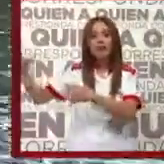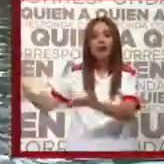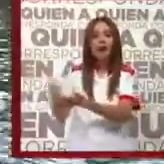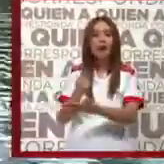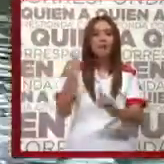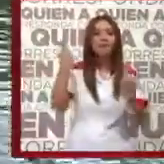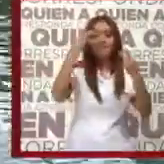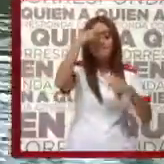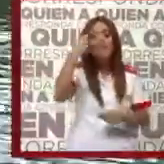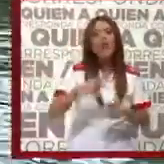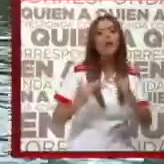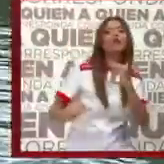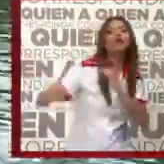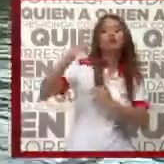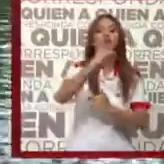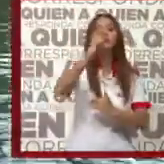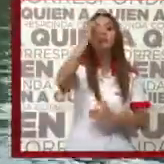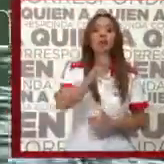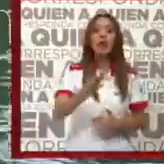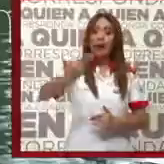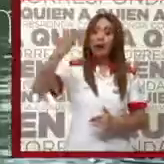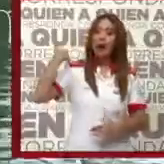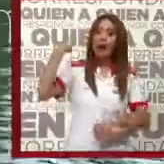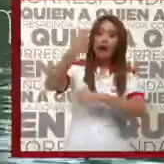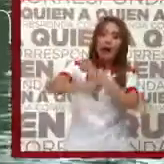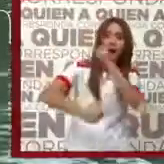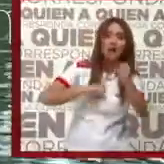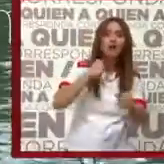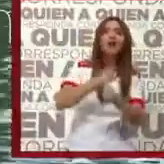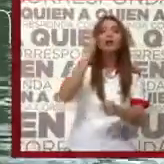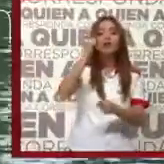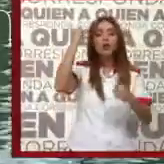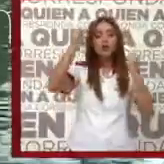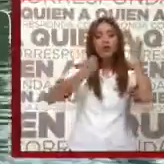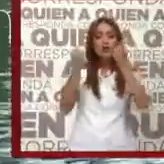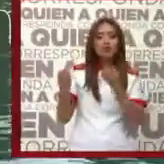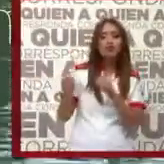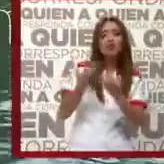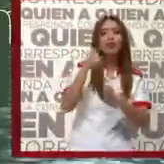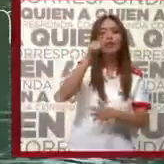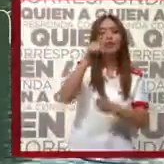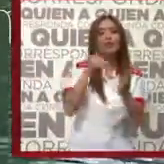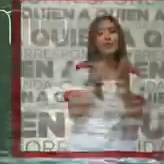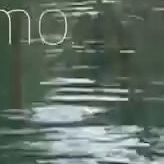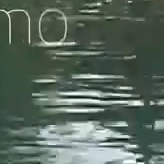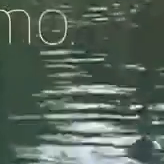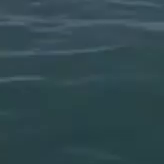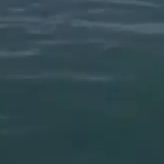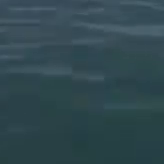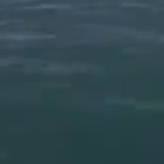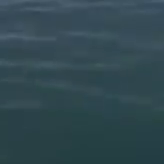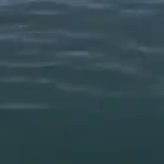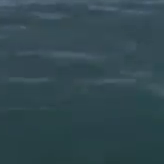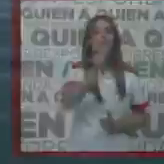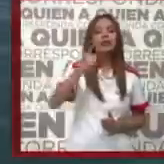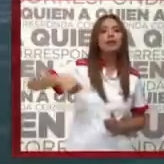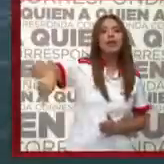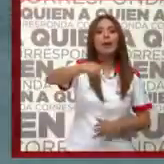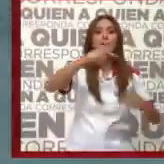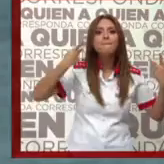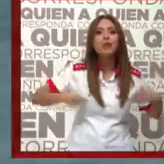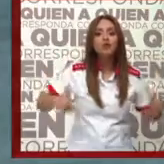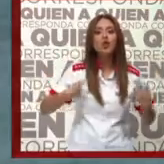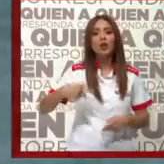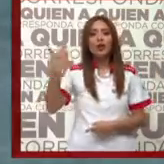derrama económica tan solo el año pasado el turismo aportó más de 17 millones de dólares lo que podría resultar atractivo para inversionistas